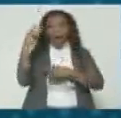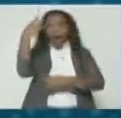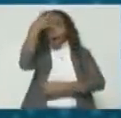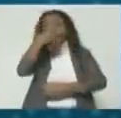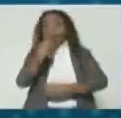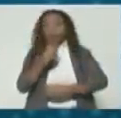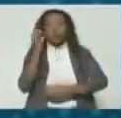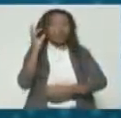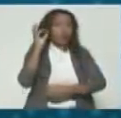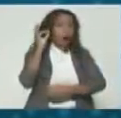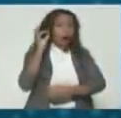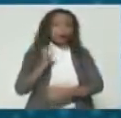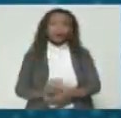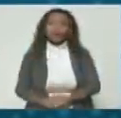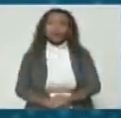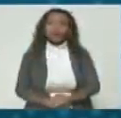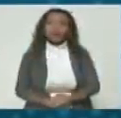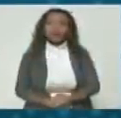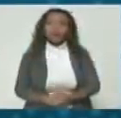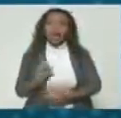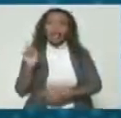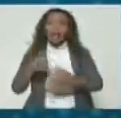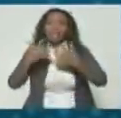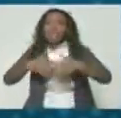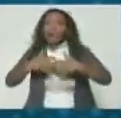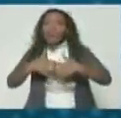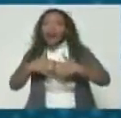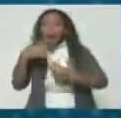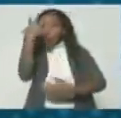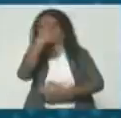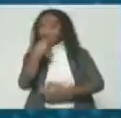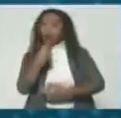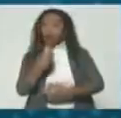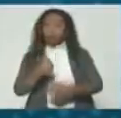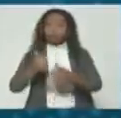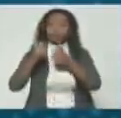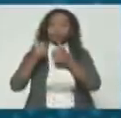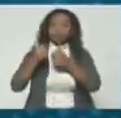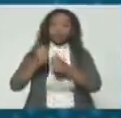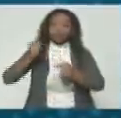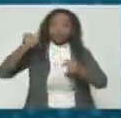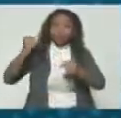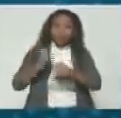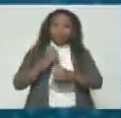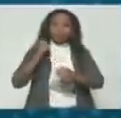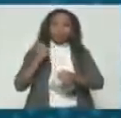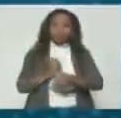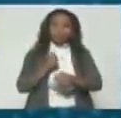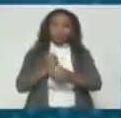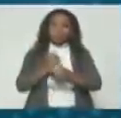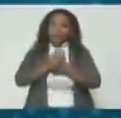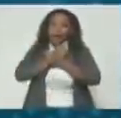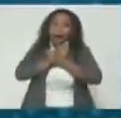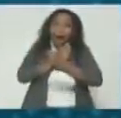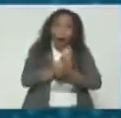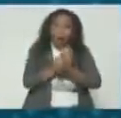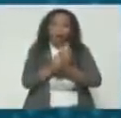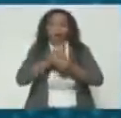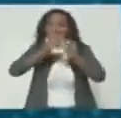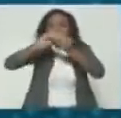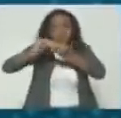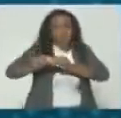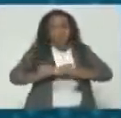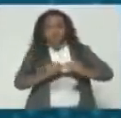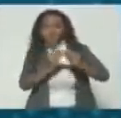trabajadora en esta industria, la juventud que trabaja, que ama, que crea,